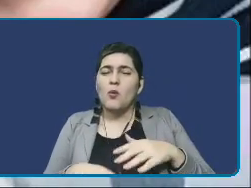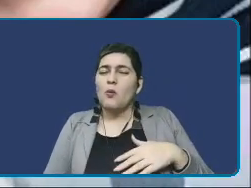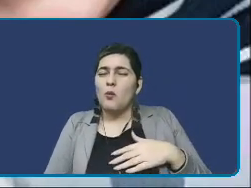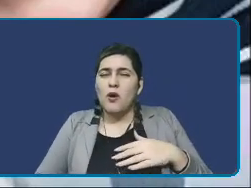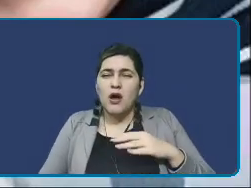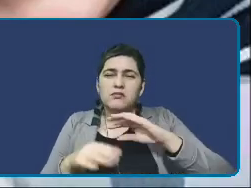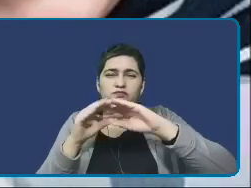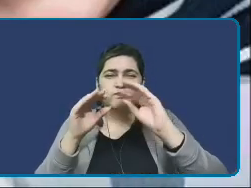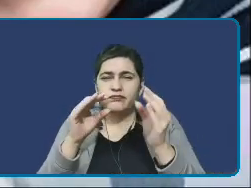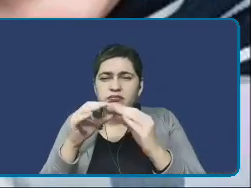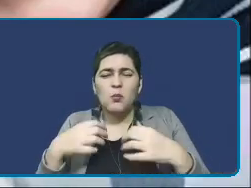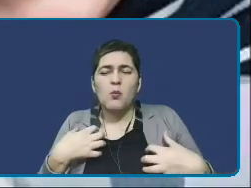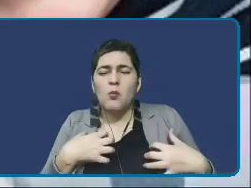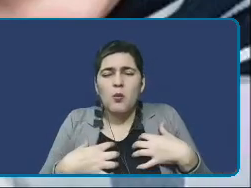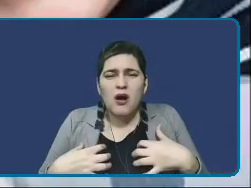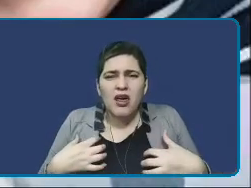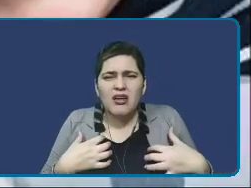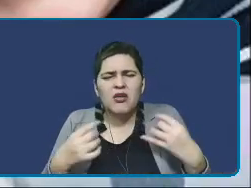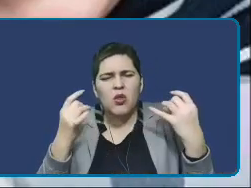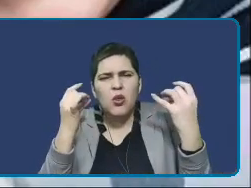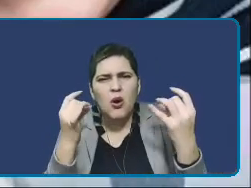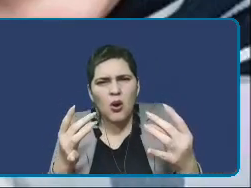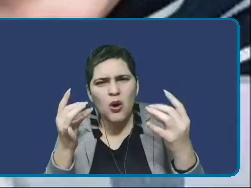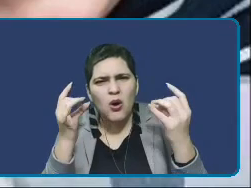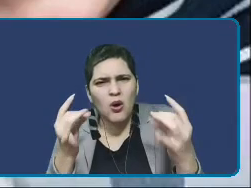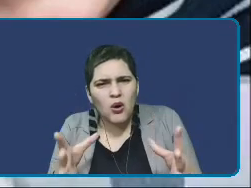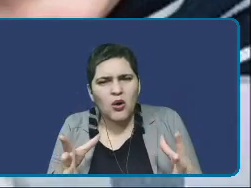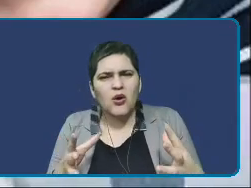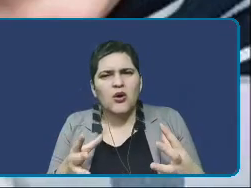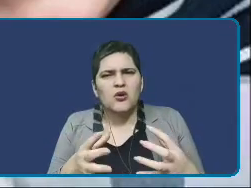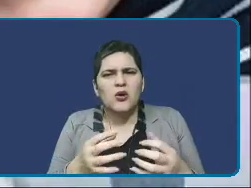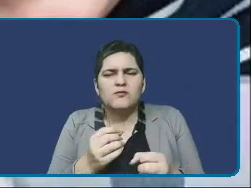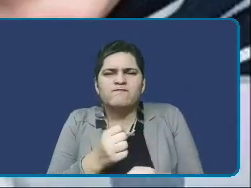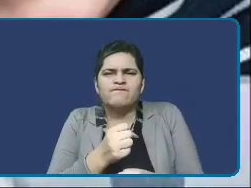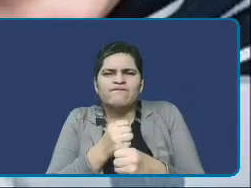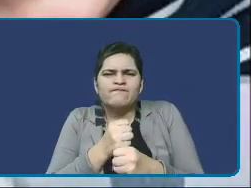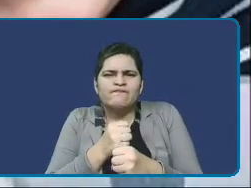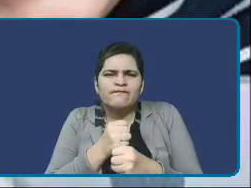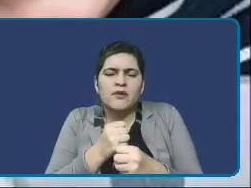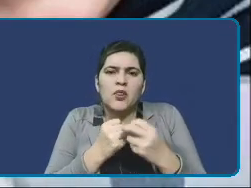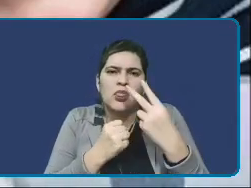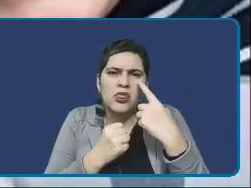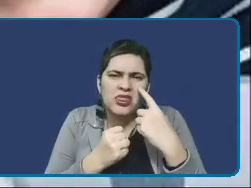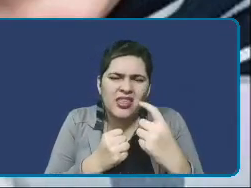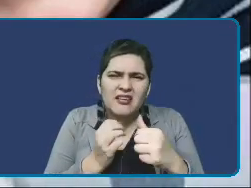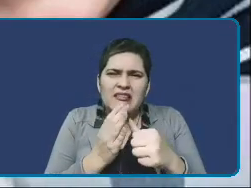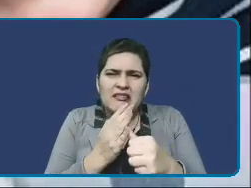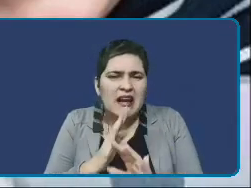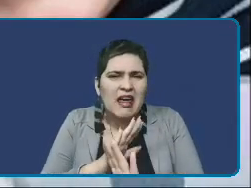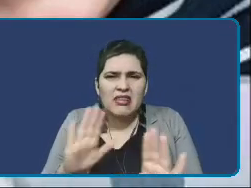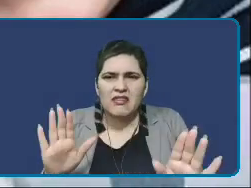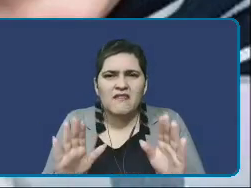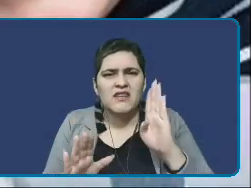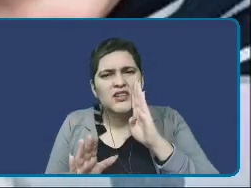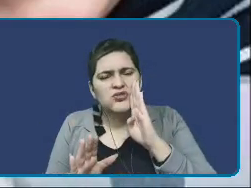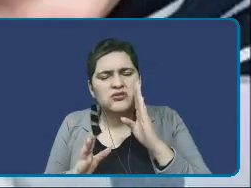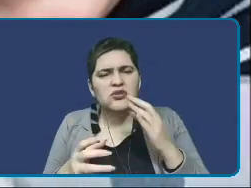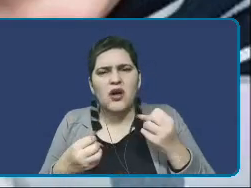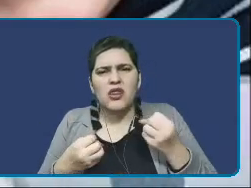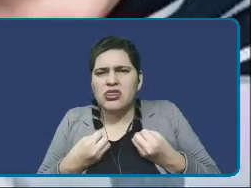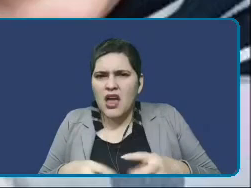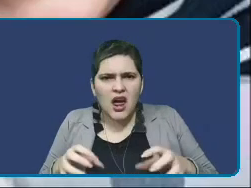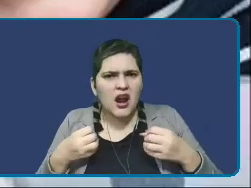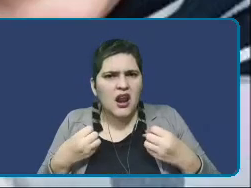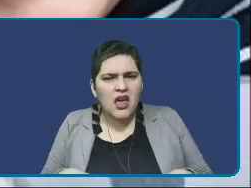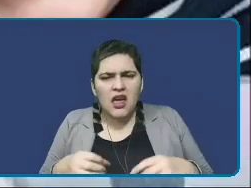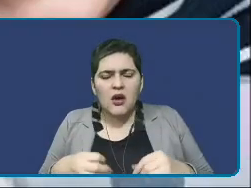digestivas, me está doliendo la guata, estoy estítica y hace muchos 2 días que no voy al baño, o tengo diarrea y a veces estoy bien de la